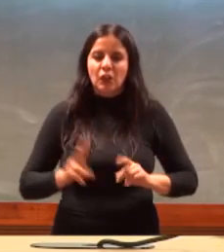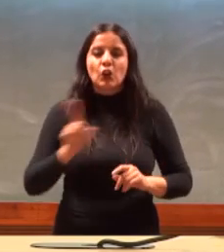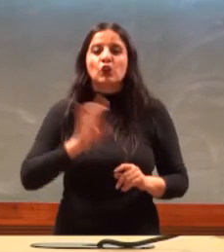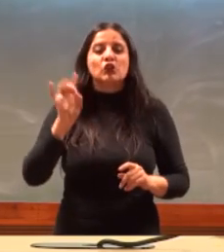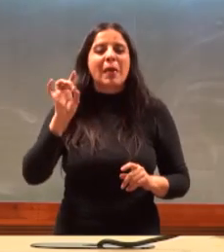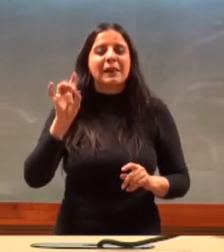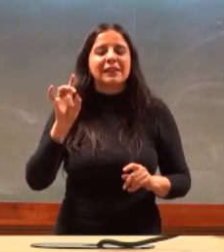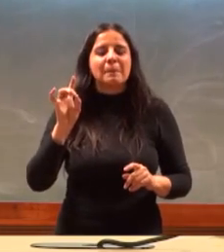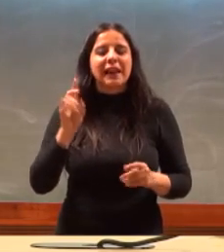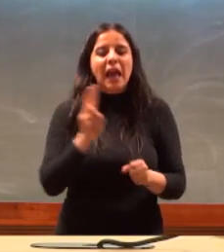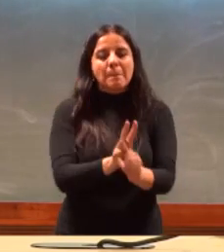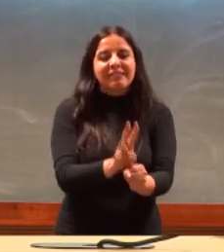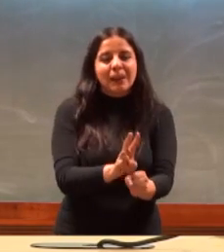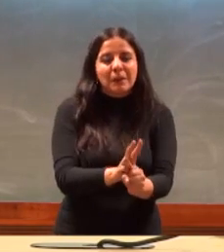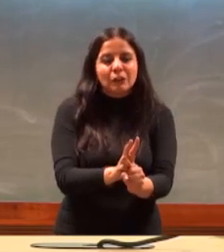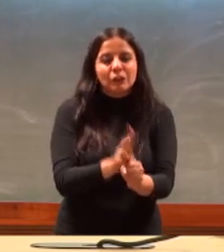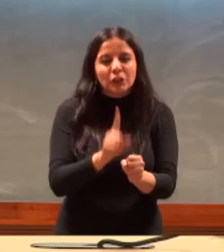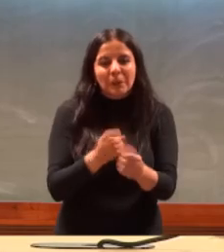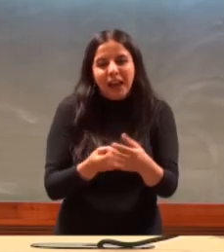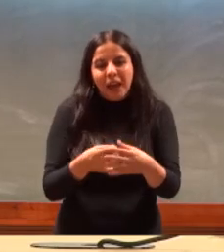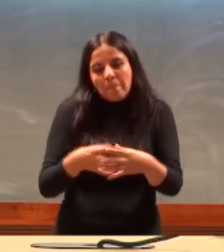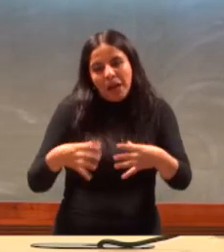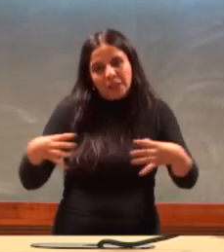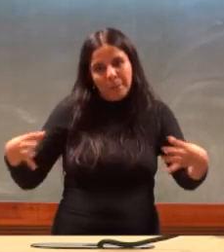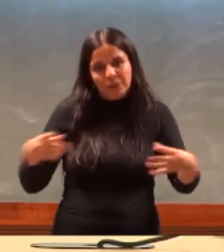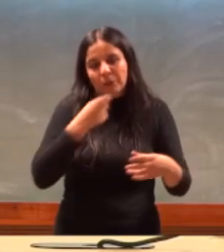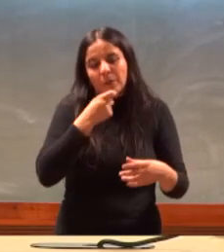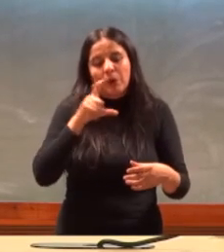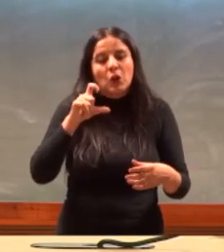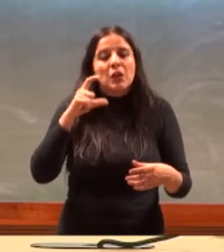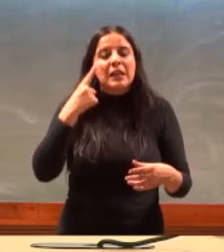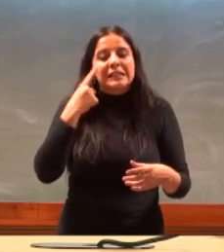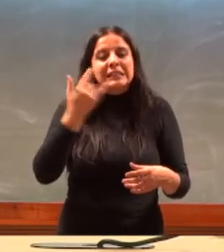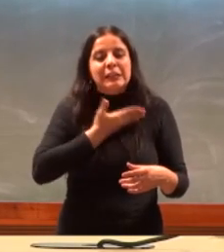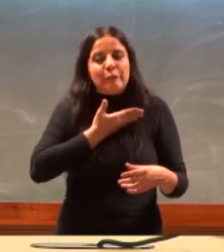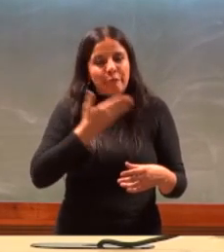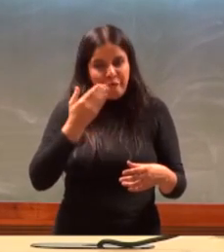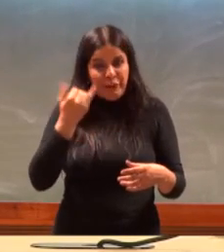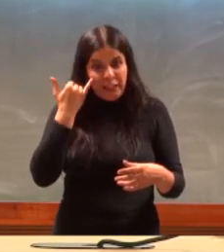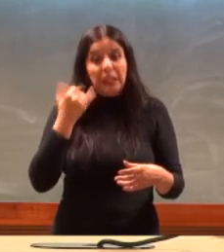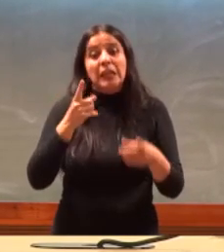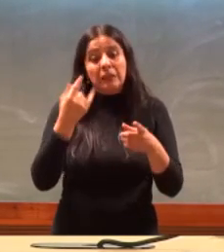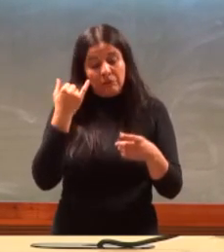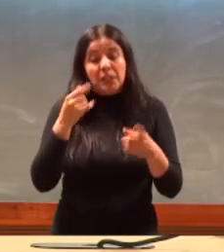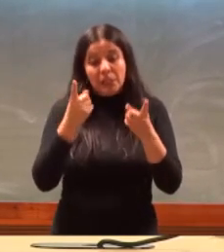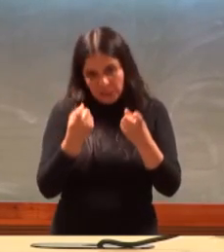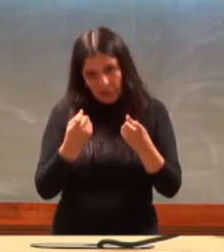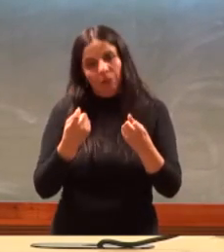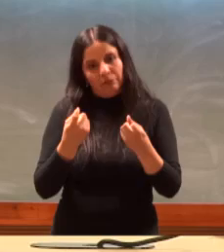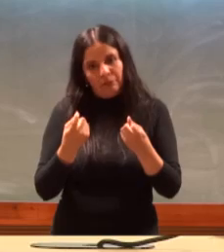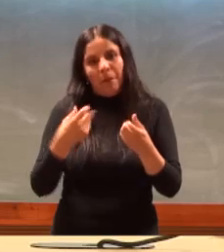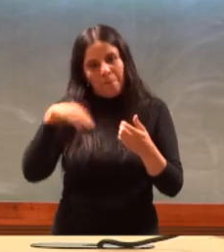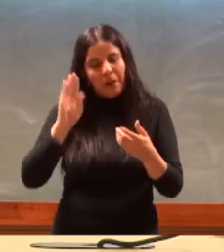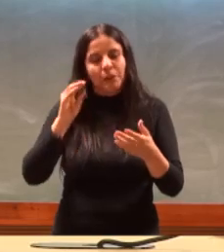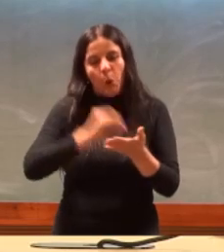sino generar nuevos espacios el sifi hace hace necesita más espacio las aulas hay necesario espacio para boxes para reunión como les digo